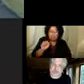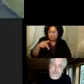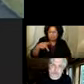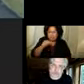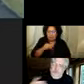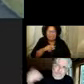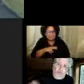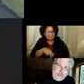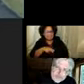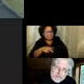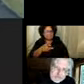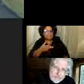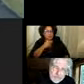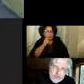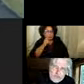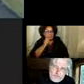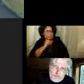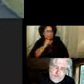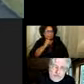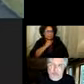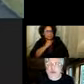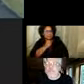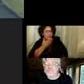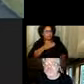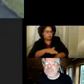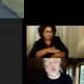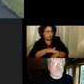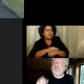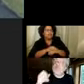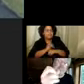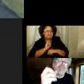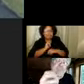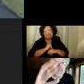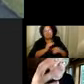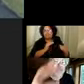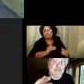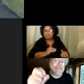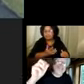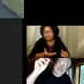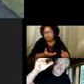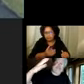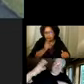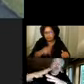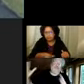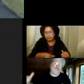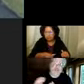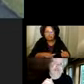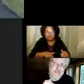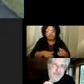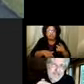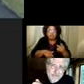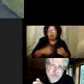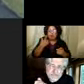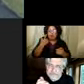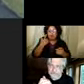salario para profesionales de suporte directo no se debería basar en tu raza, en su color. Así que esas son